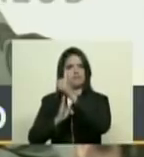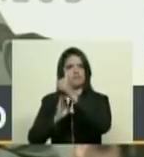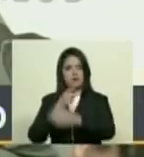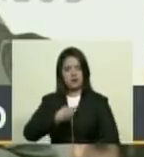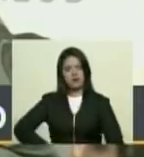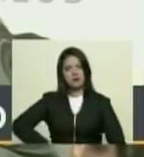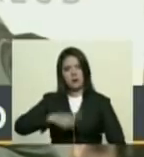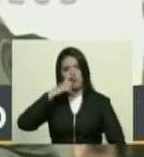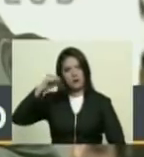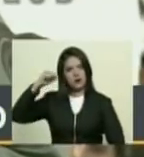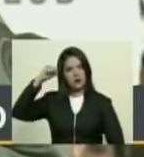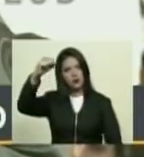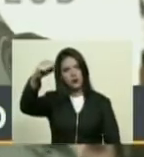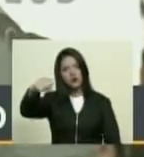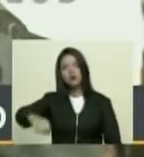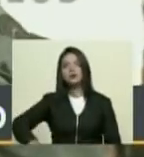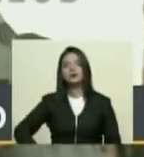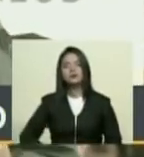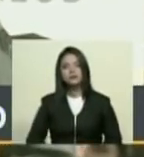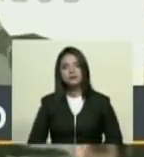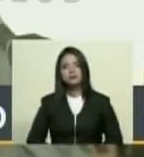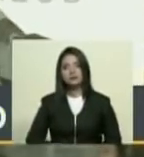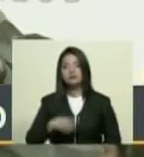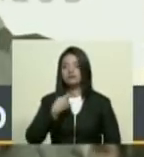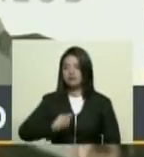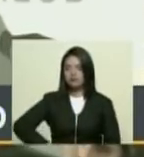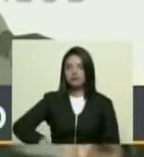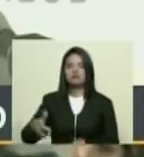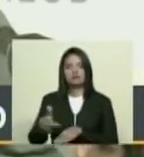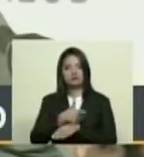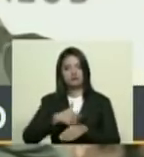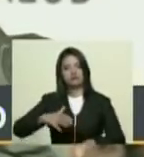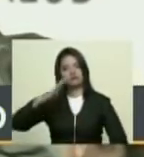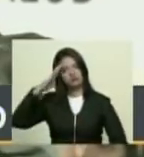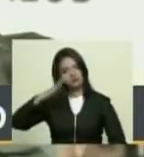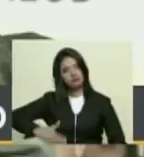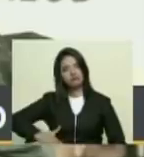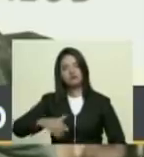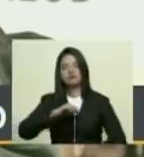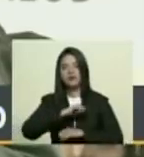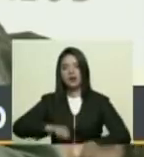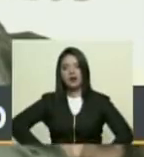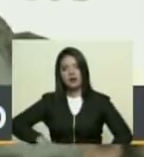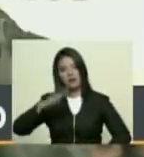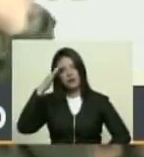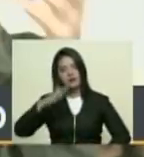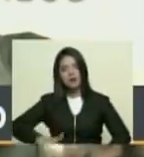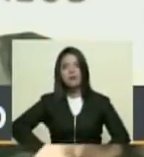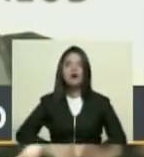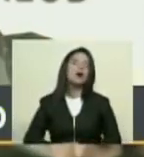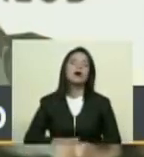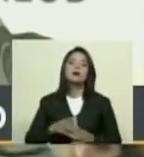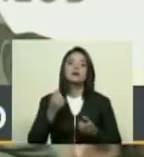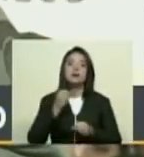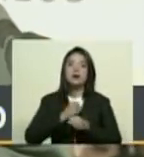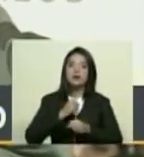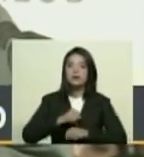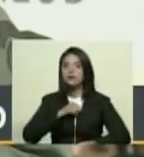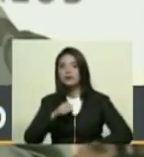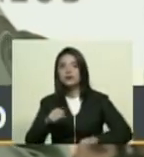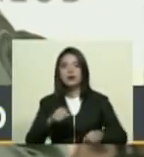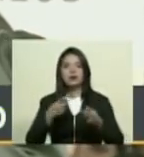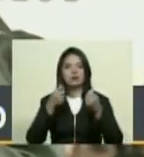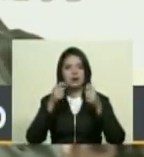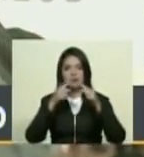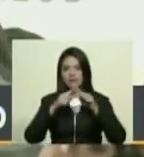Nicolás Maduro, como jefe de gobierno, como comandante en jefe de la Fuerza Armada, como administrador de la hacienda